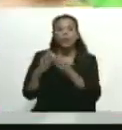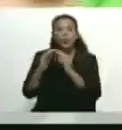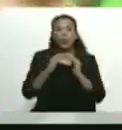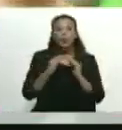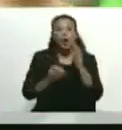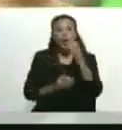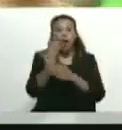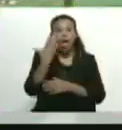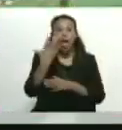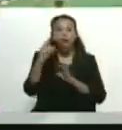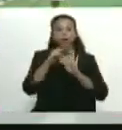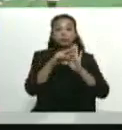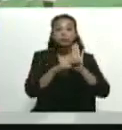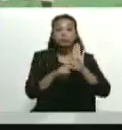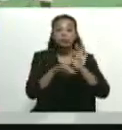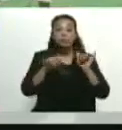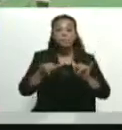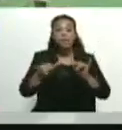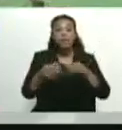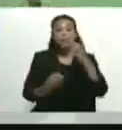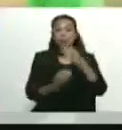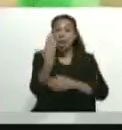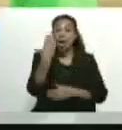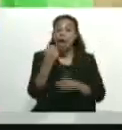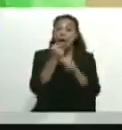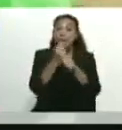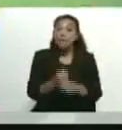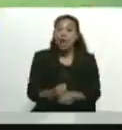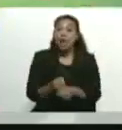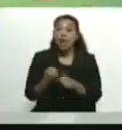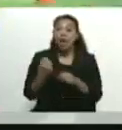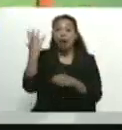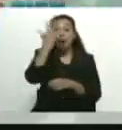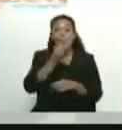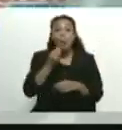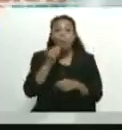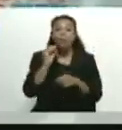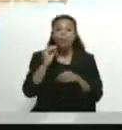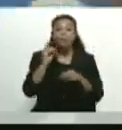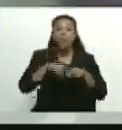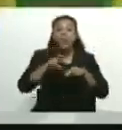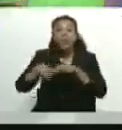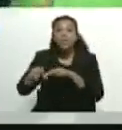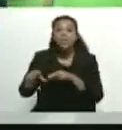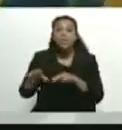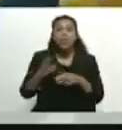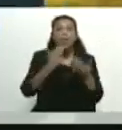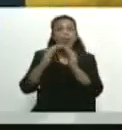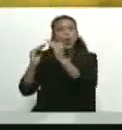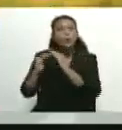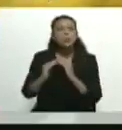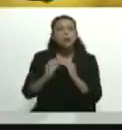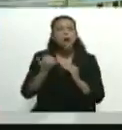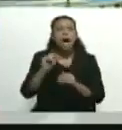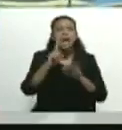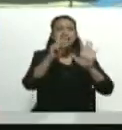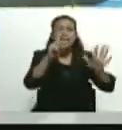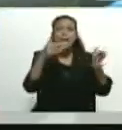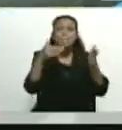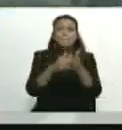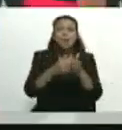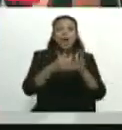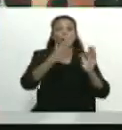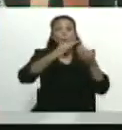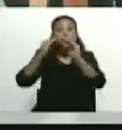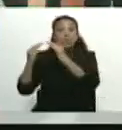crea condiciones allí mismo y espera a la muchachada que llega. Correcto, presidente. ¿Cuántas comunidades me dijiste? 6.000